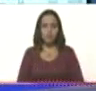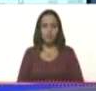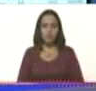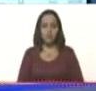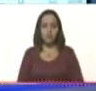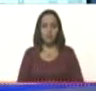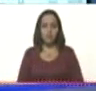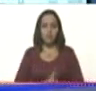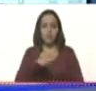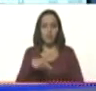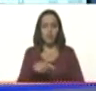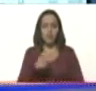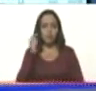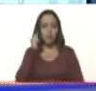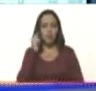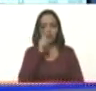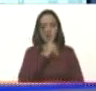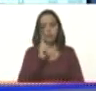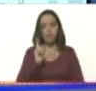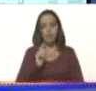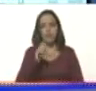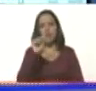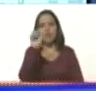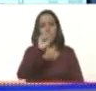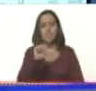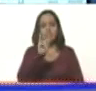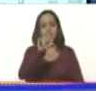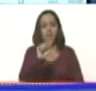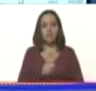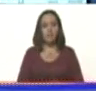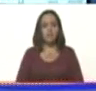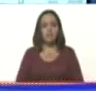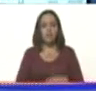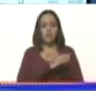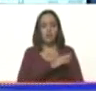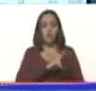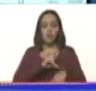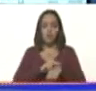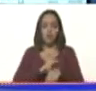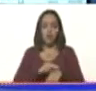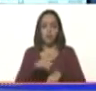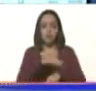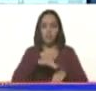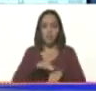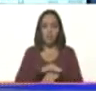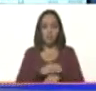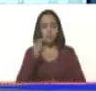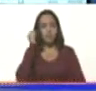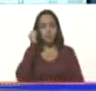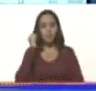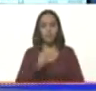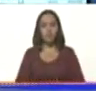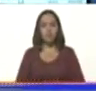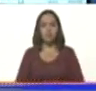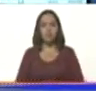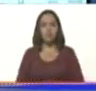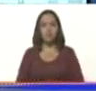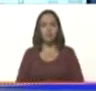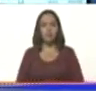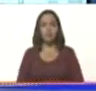Compañera Asia Villegas, doctora, ministra del Poder Popular para la Mujer. Compañero Mervin